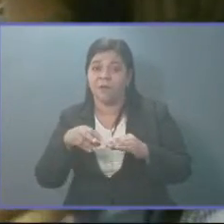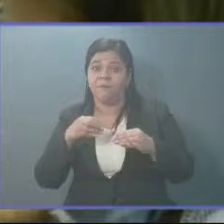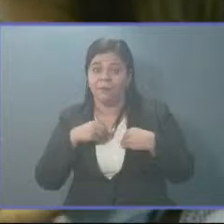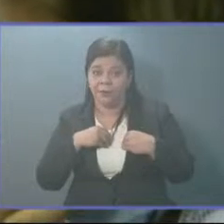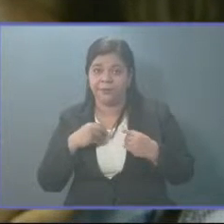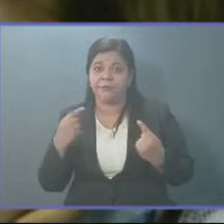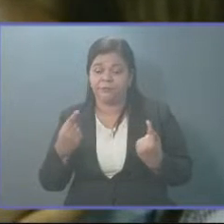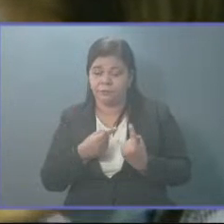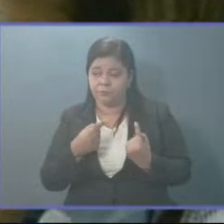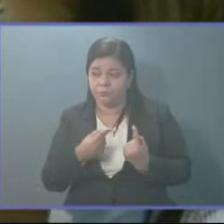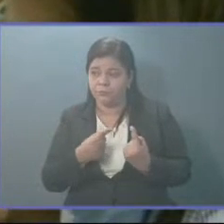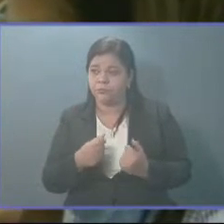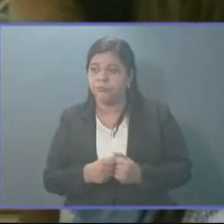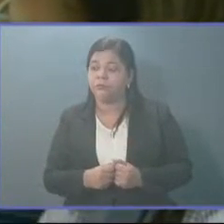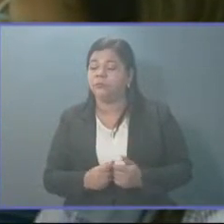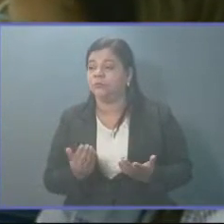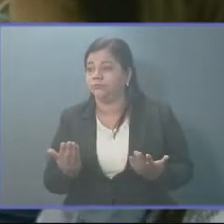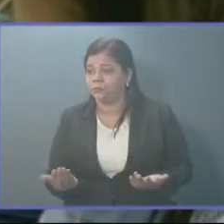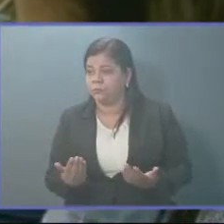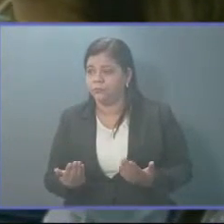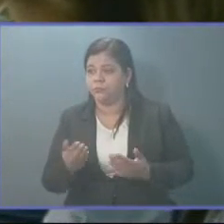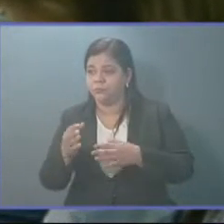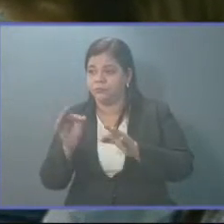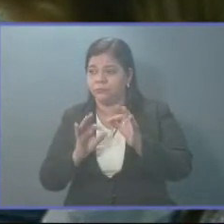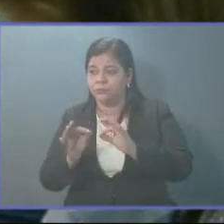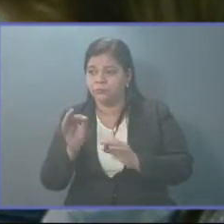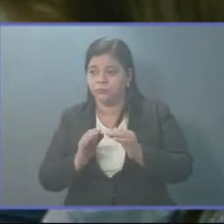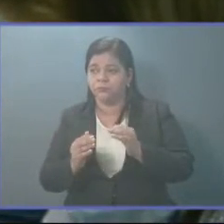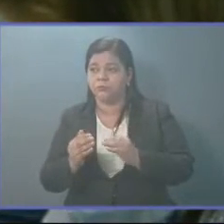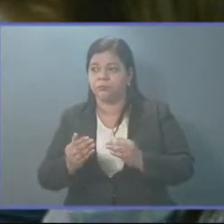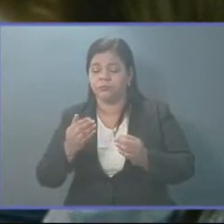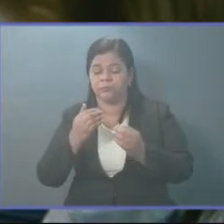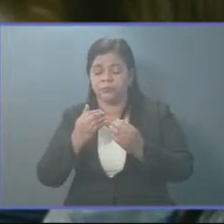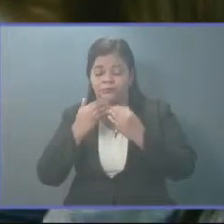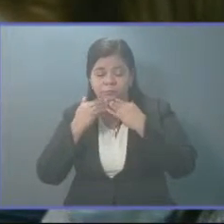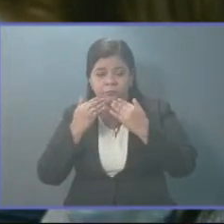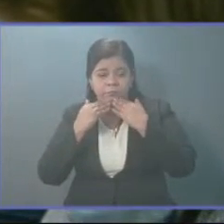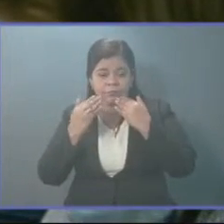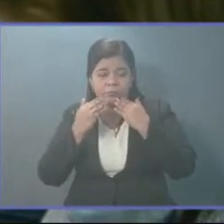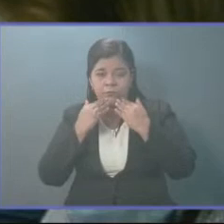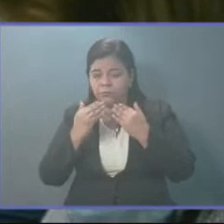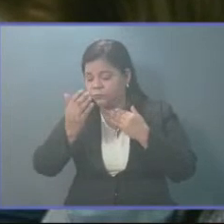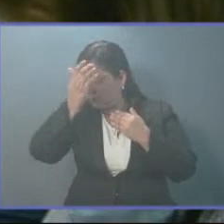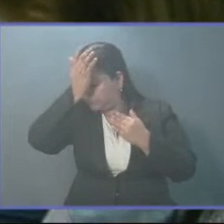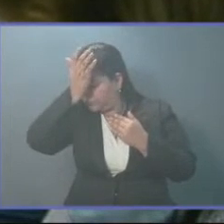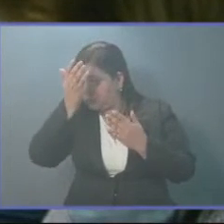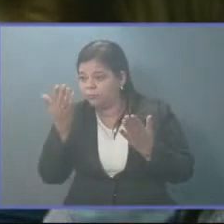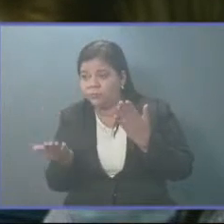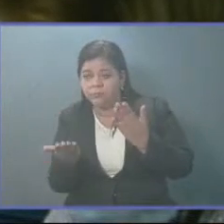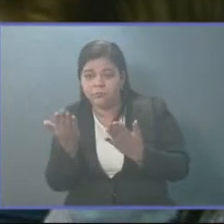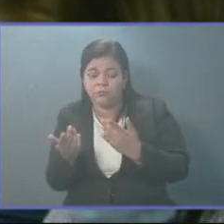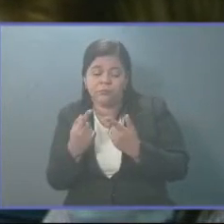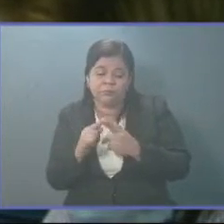en ocasiones por interpretaciones absurdas que se hacen y que no se apegan a lo que establece la